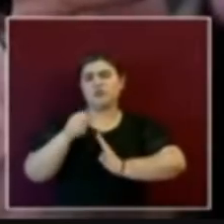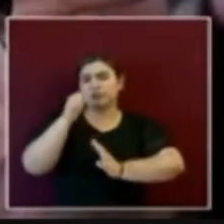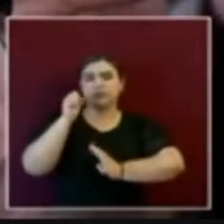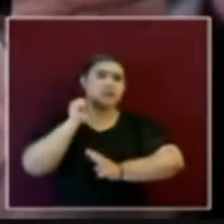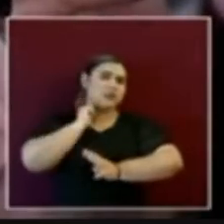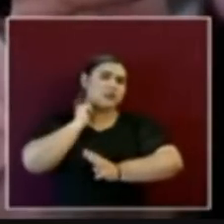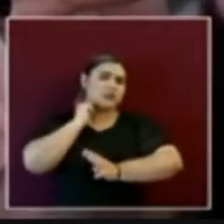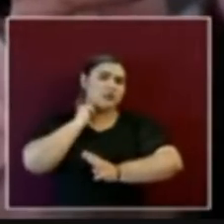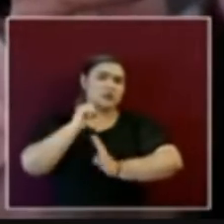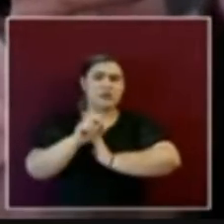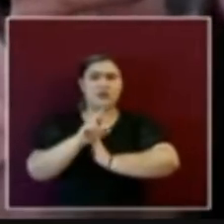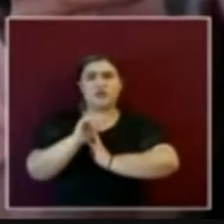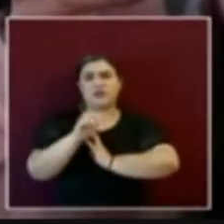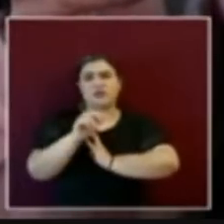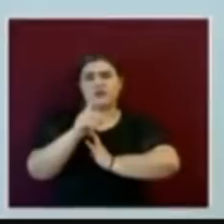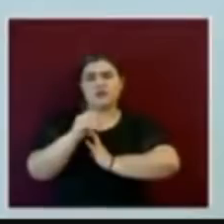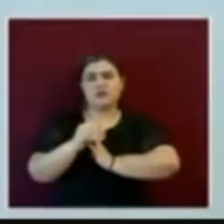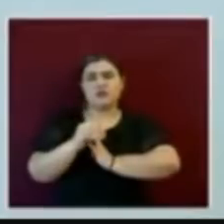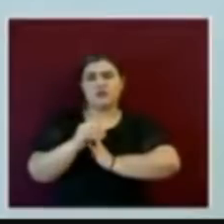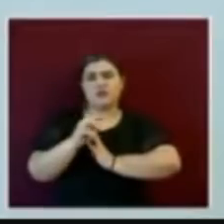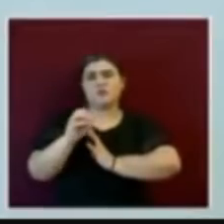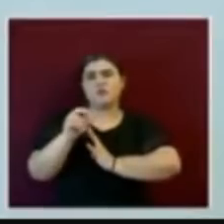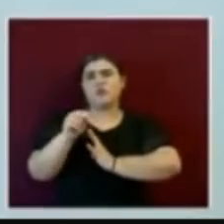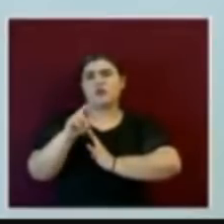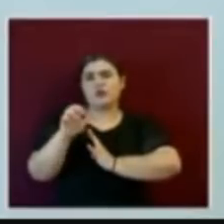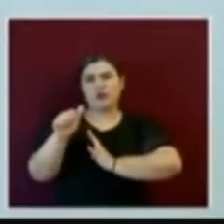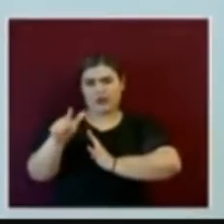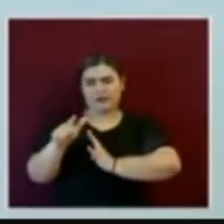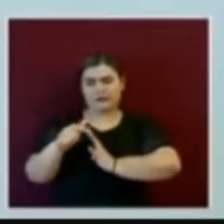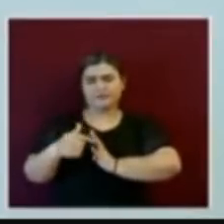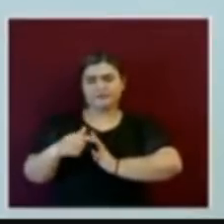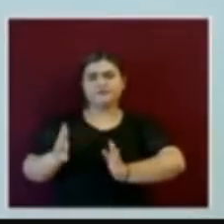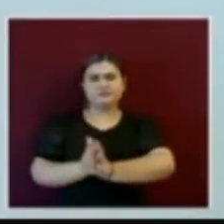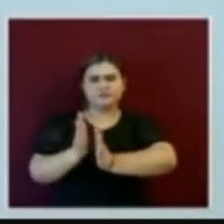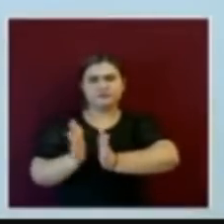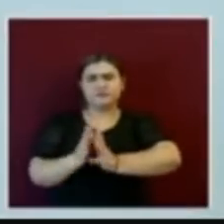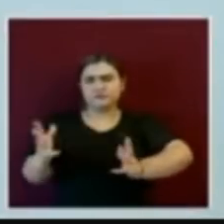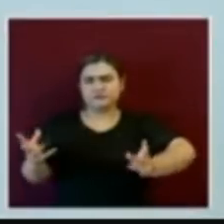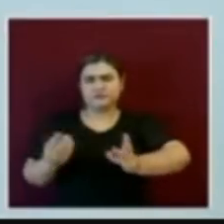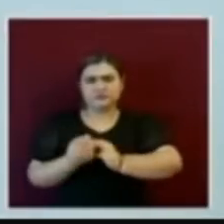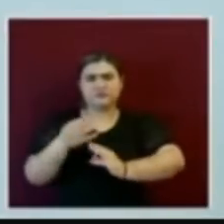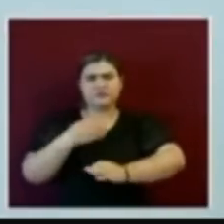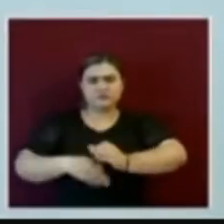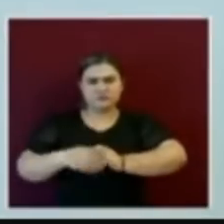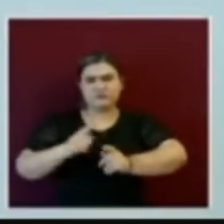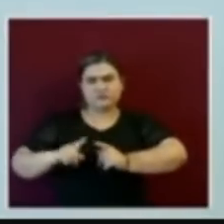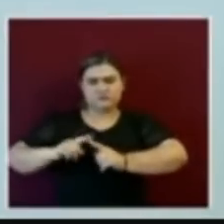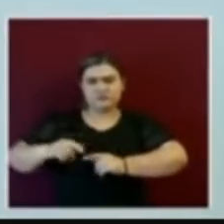senador Ricardo Monreal. Participamos en la medida que cada quien lo